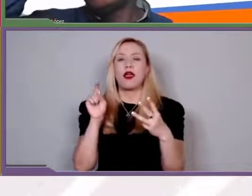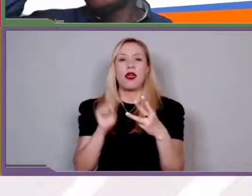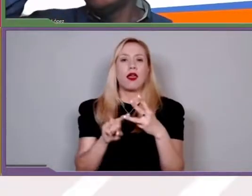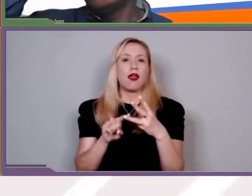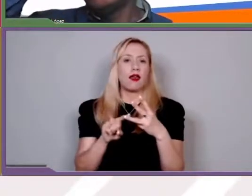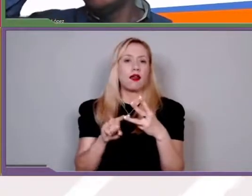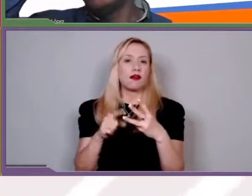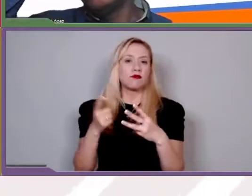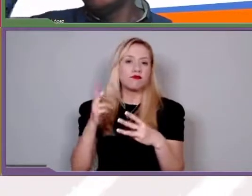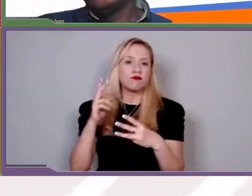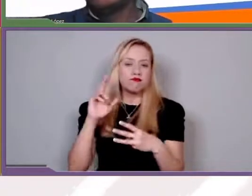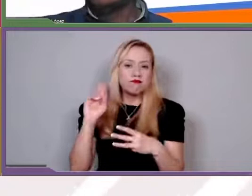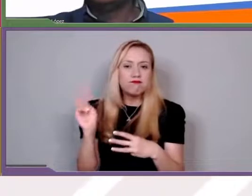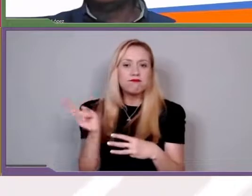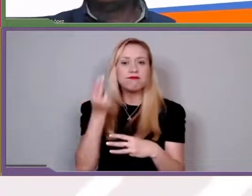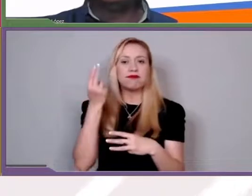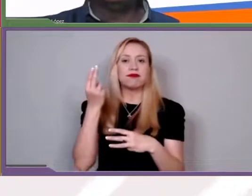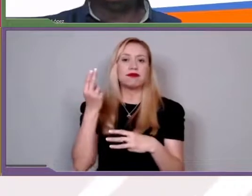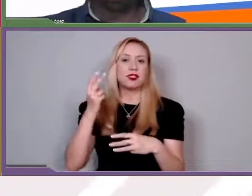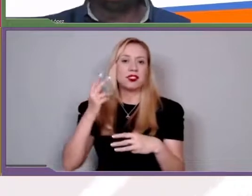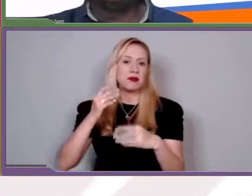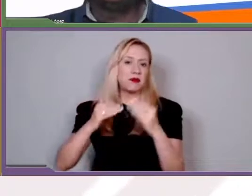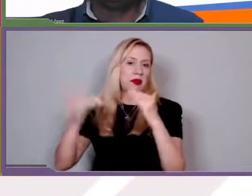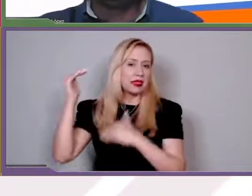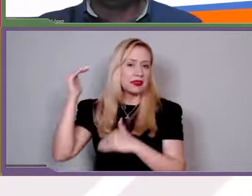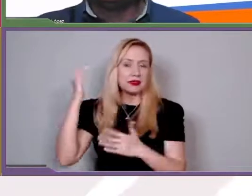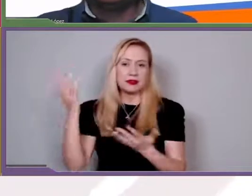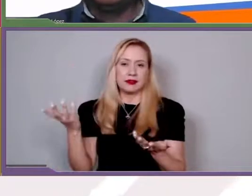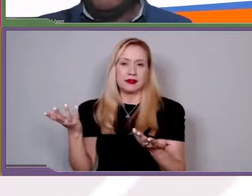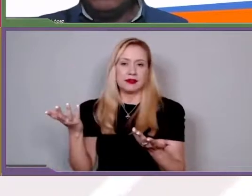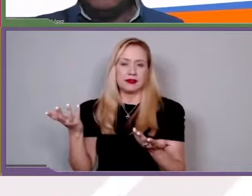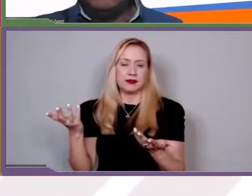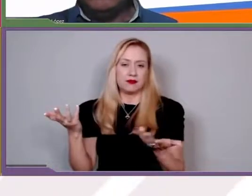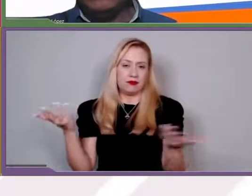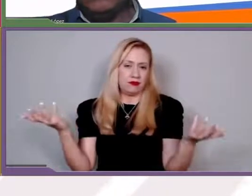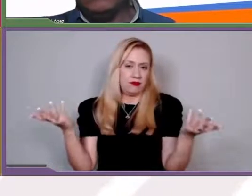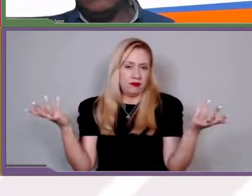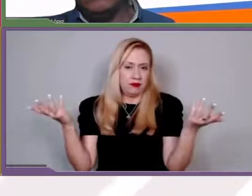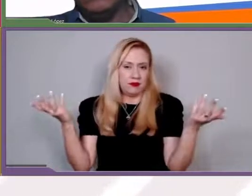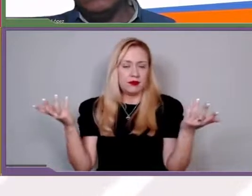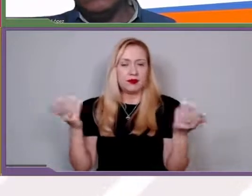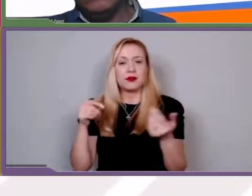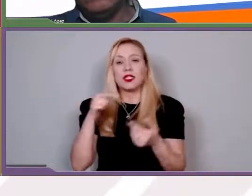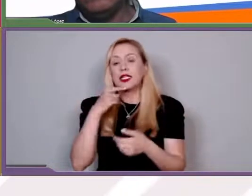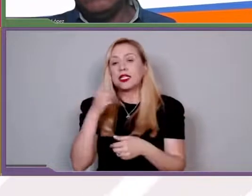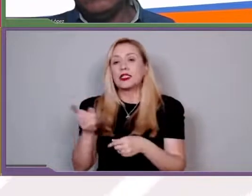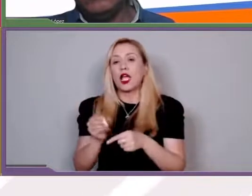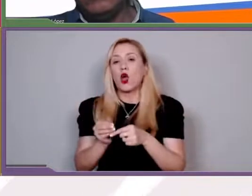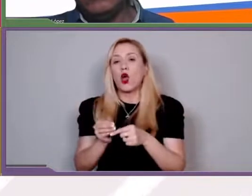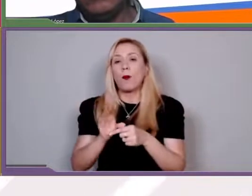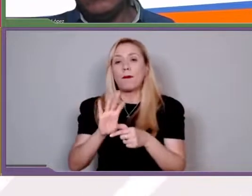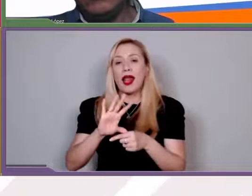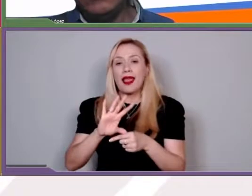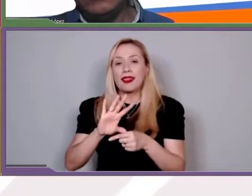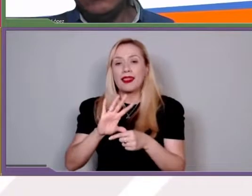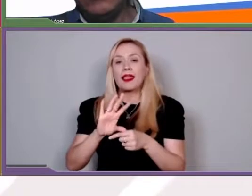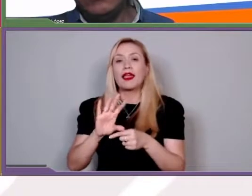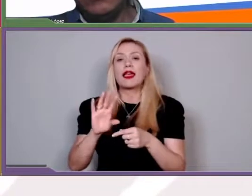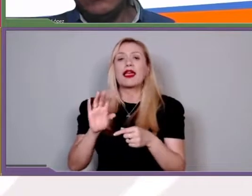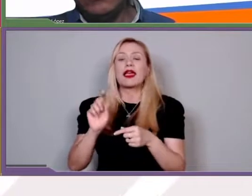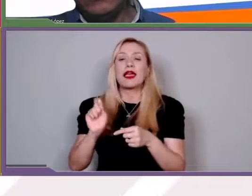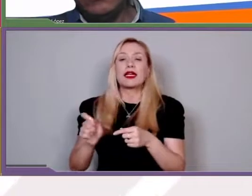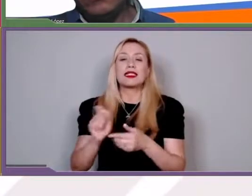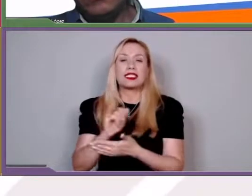educación media superior y superior. Y como se indica en el informe de COPRED, no podemos volver a la